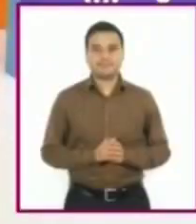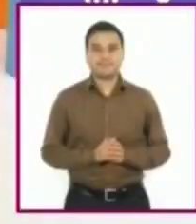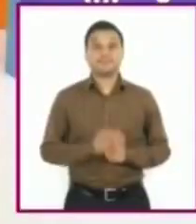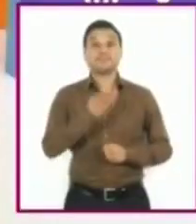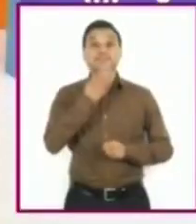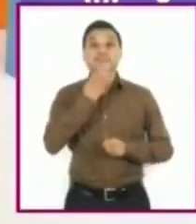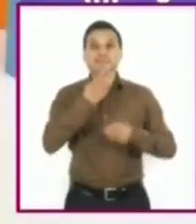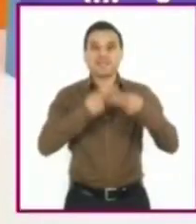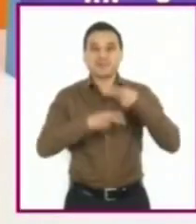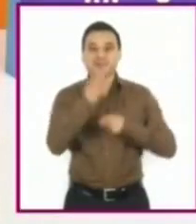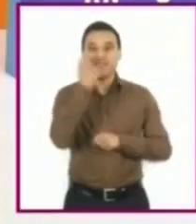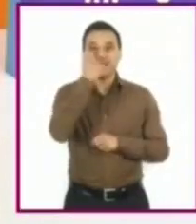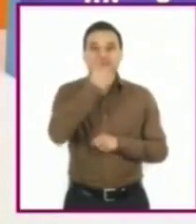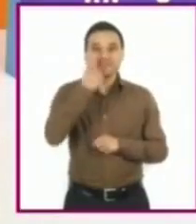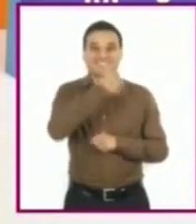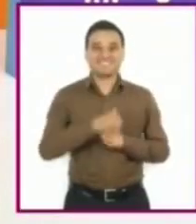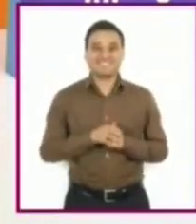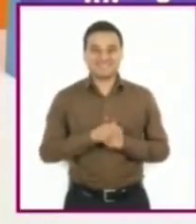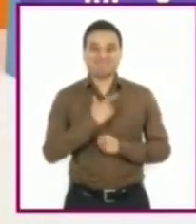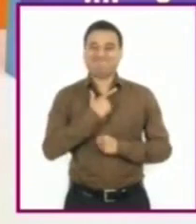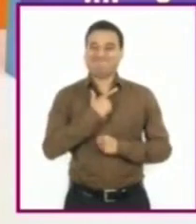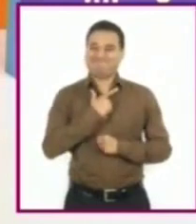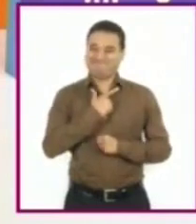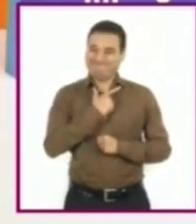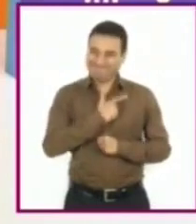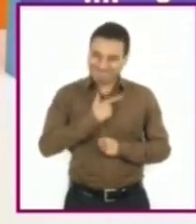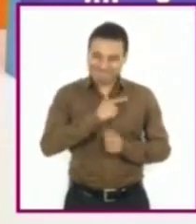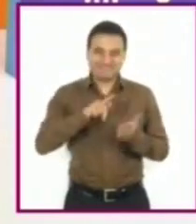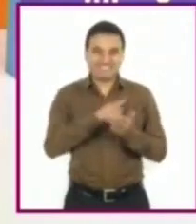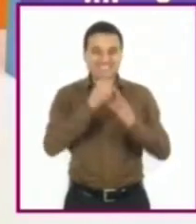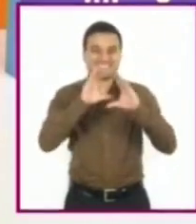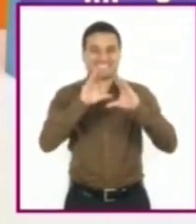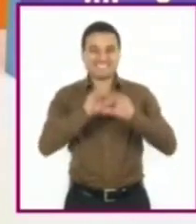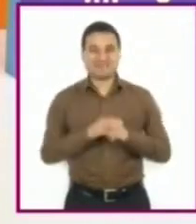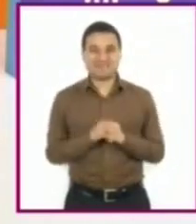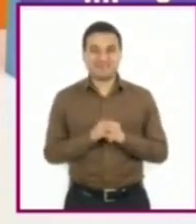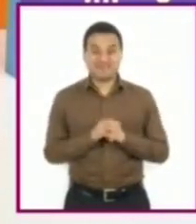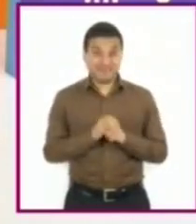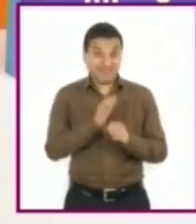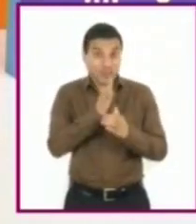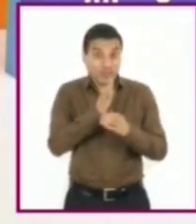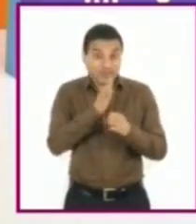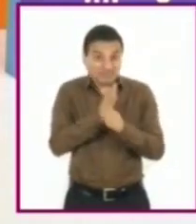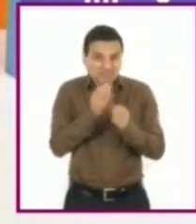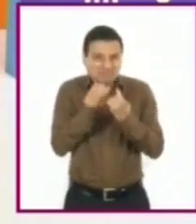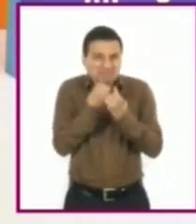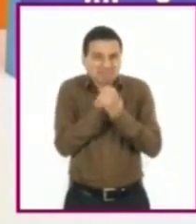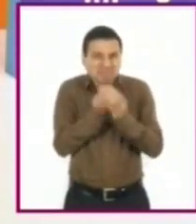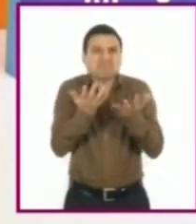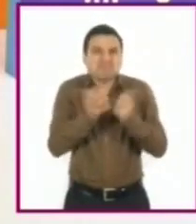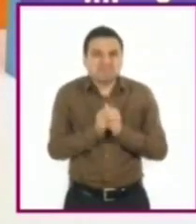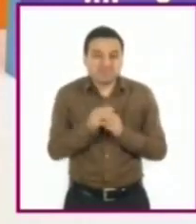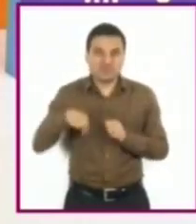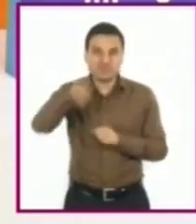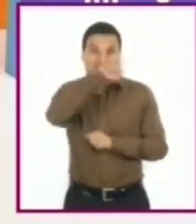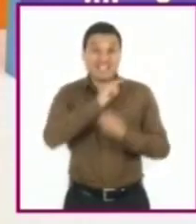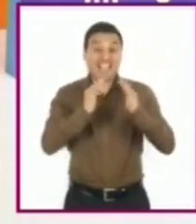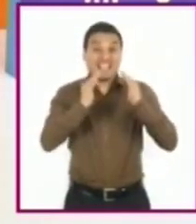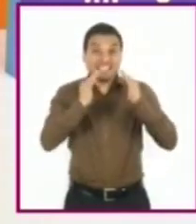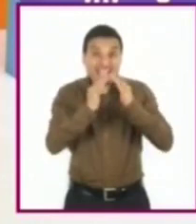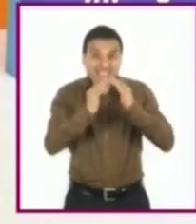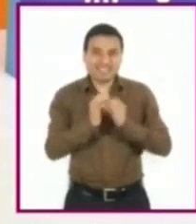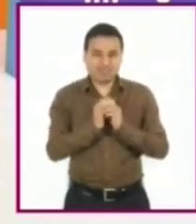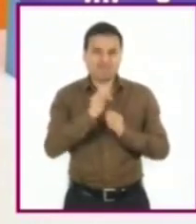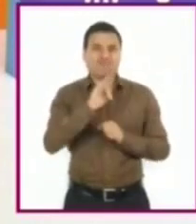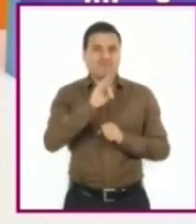Bienvenidas y bienvenidos, es un gusto estar de regreso con ustedes. Nuestra sesión tiene la finalidad de que desde casa ustedes tengan la